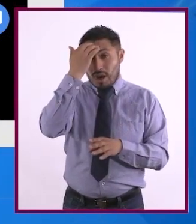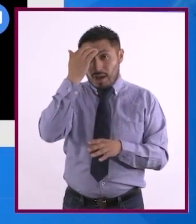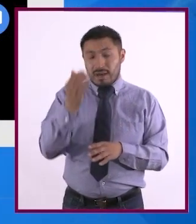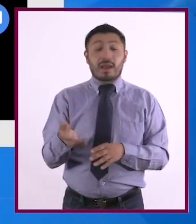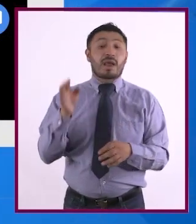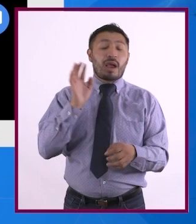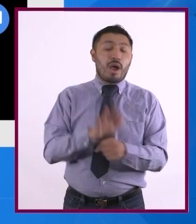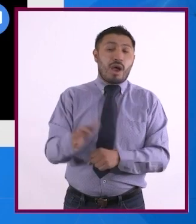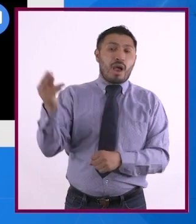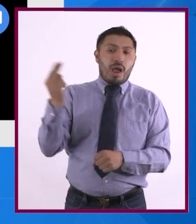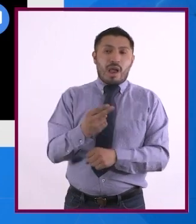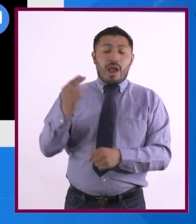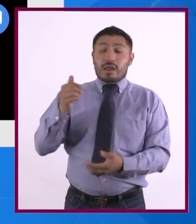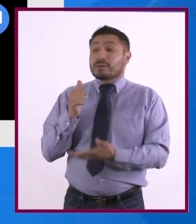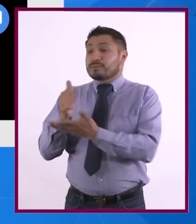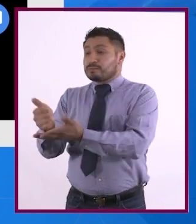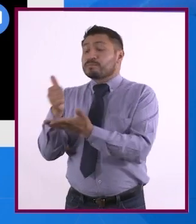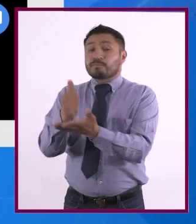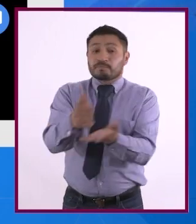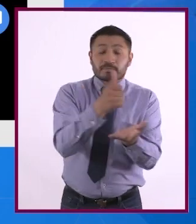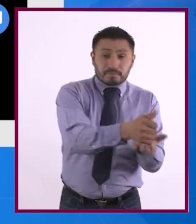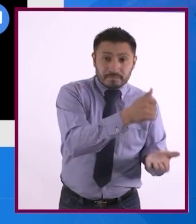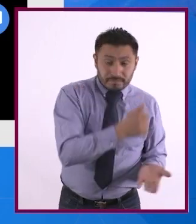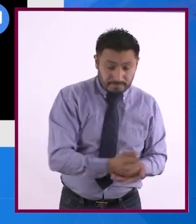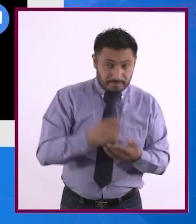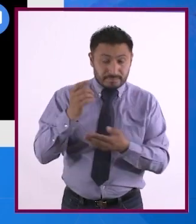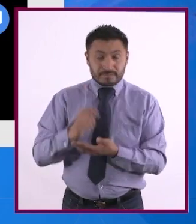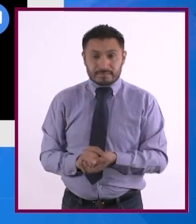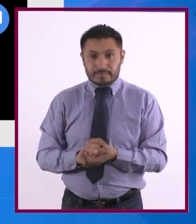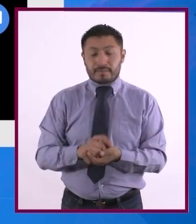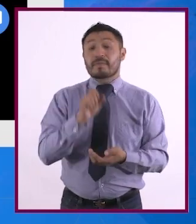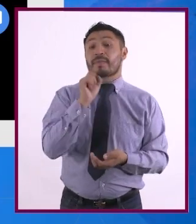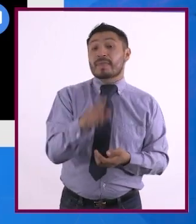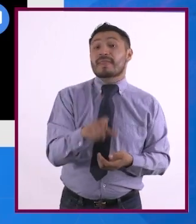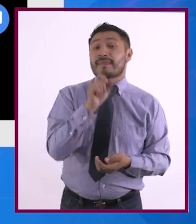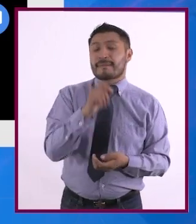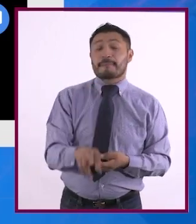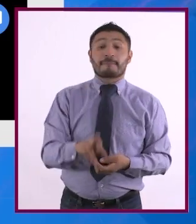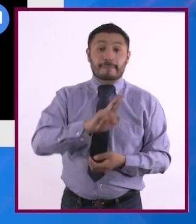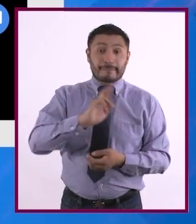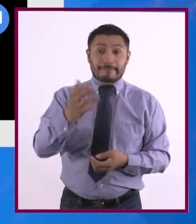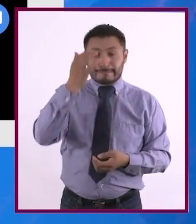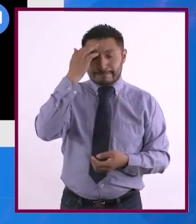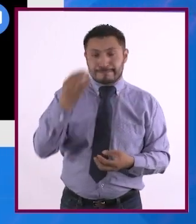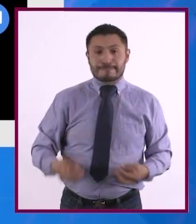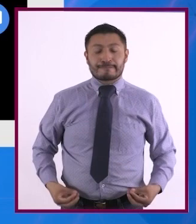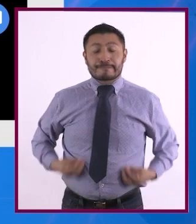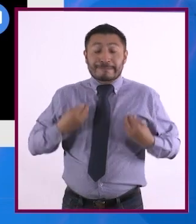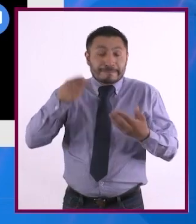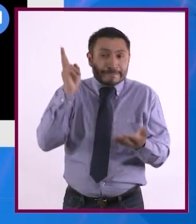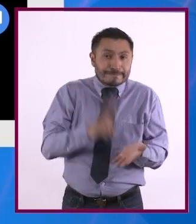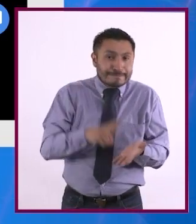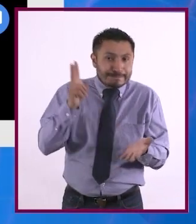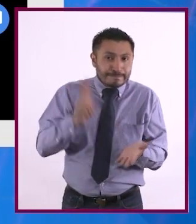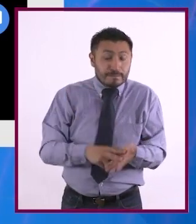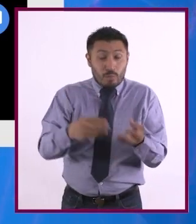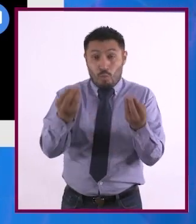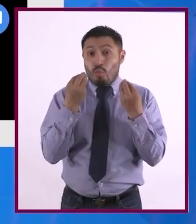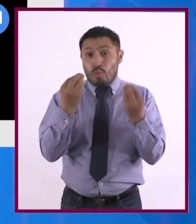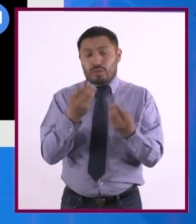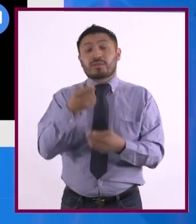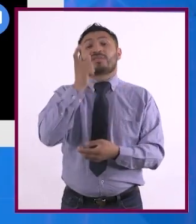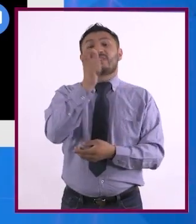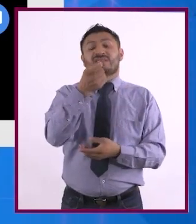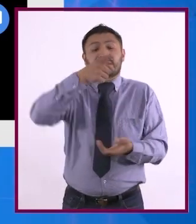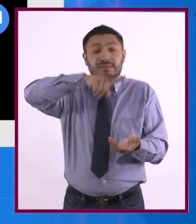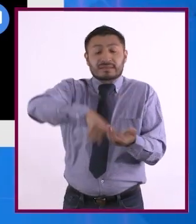la necesidad de ayudar al otro y por el otro lado el reconocimiento del valor de la vida, es decir, implica una